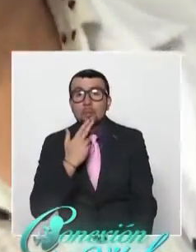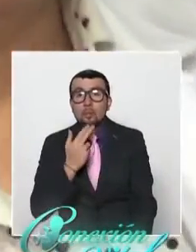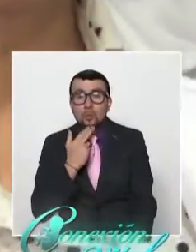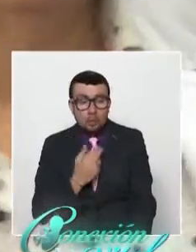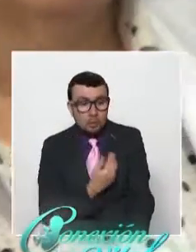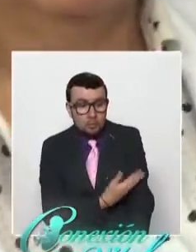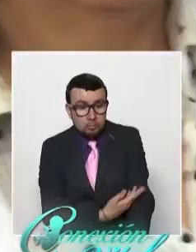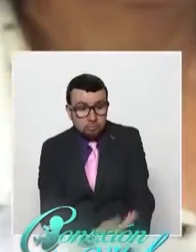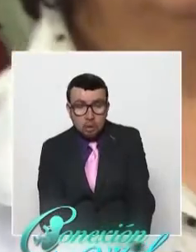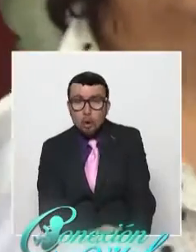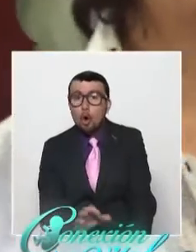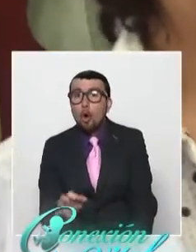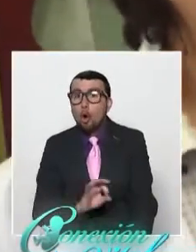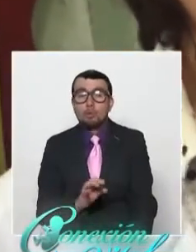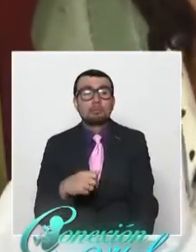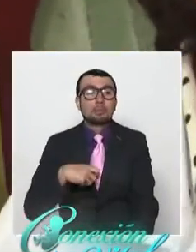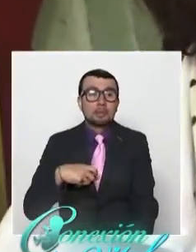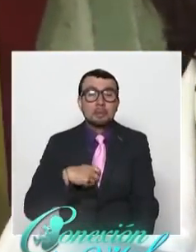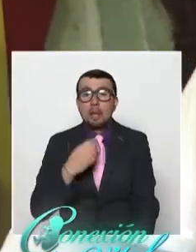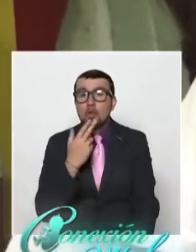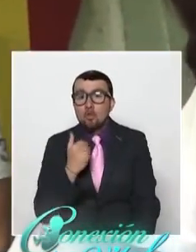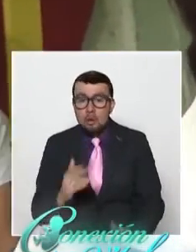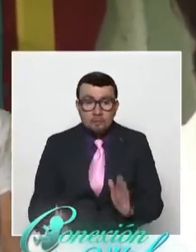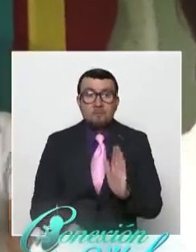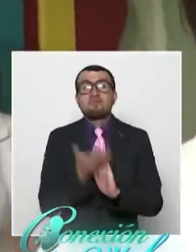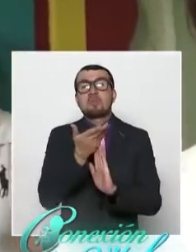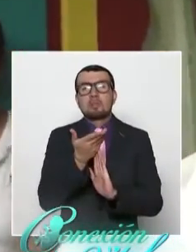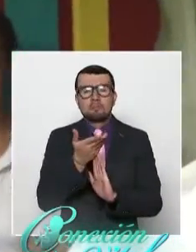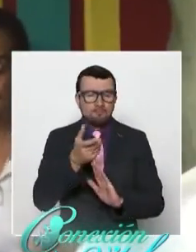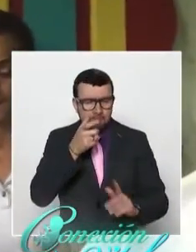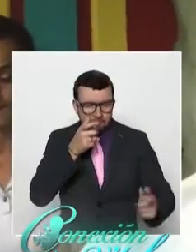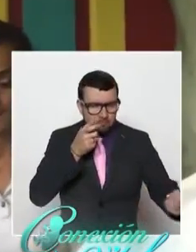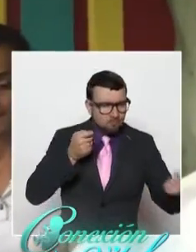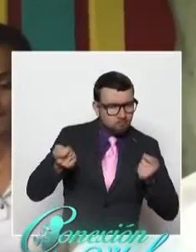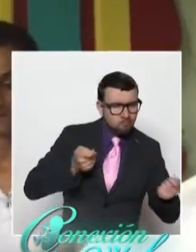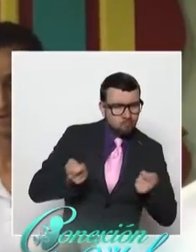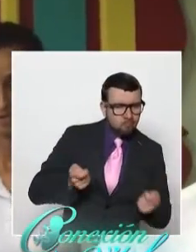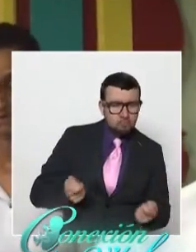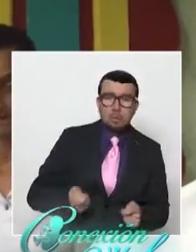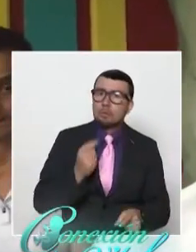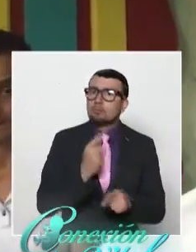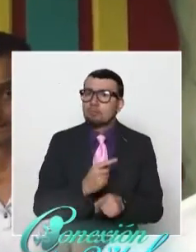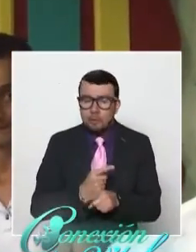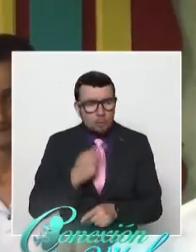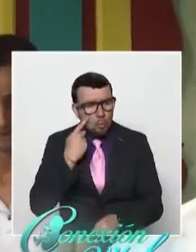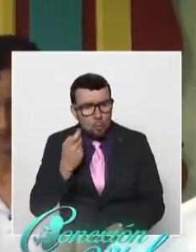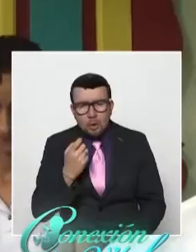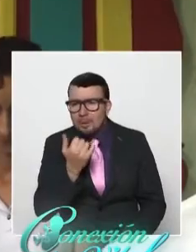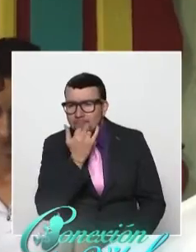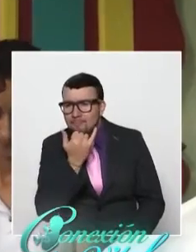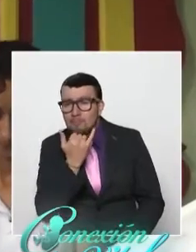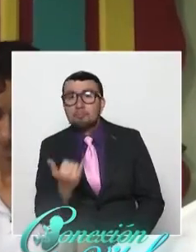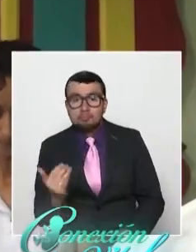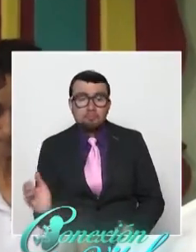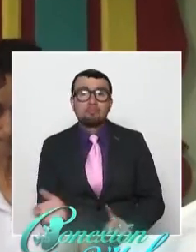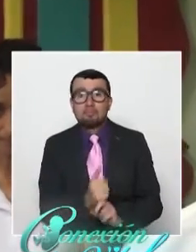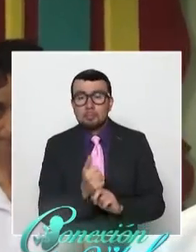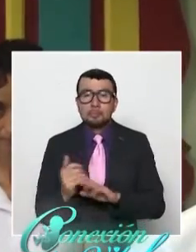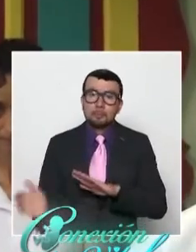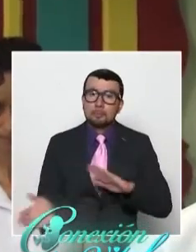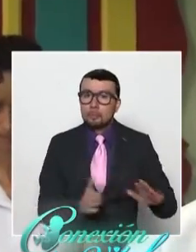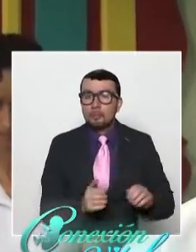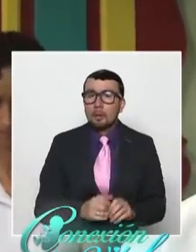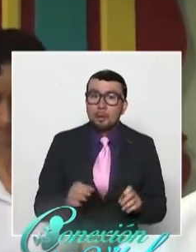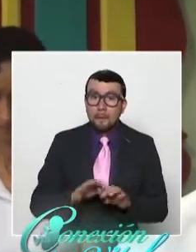hipoglicemia de tipo severo. Entonces hay que empezar a manejar toda esta parte de Como característica importante en